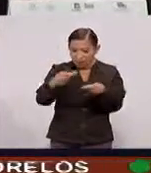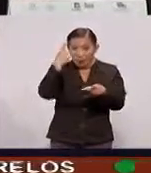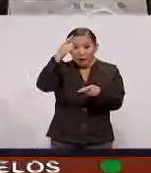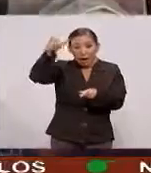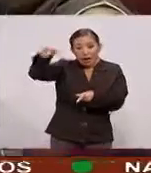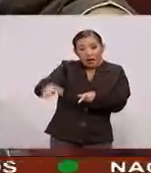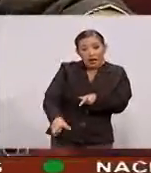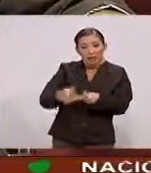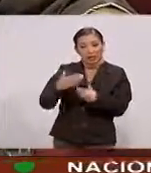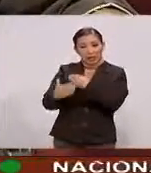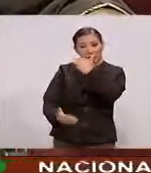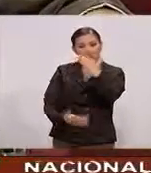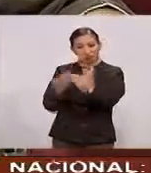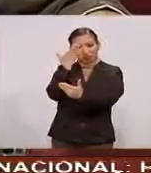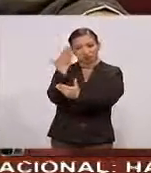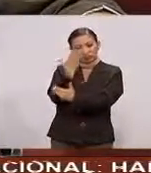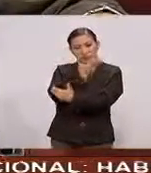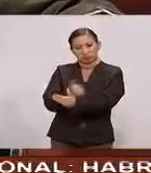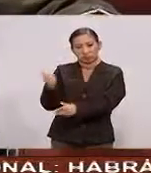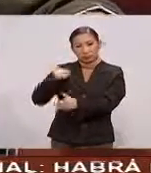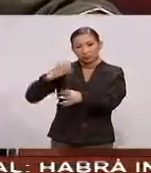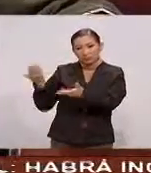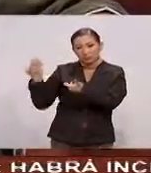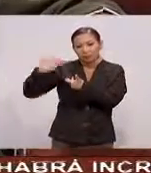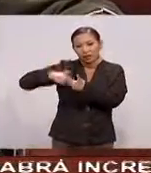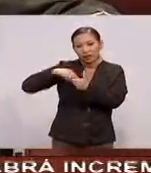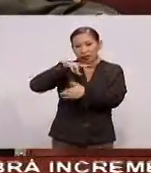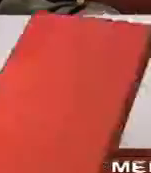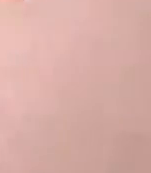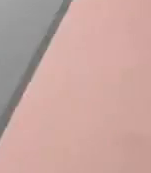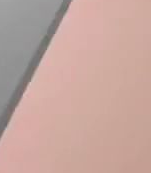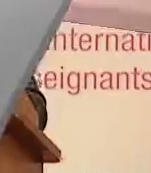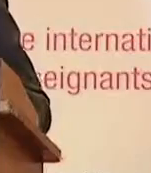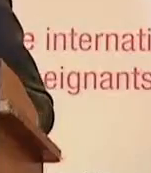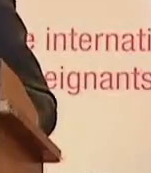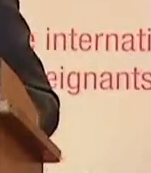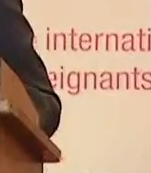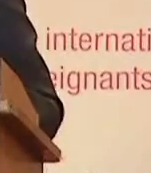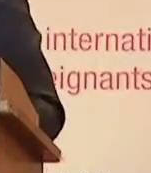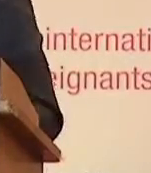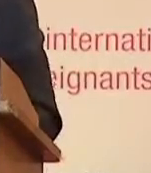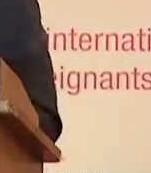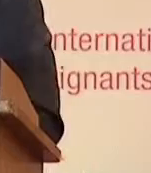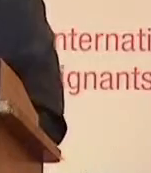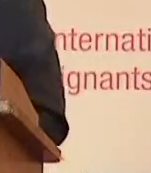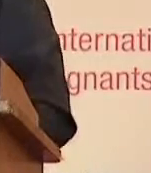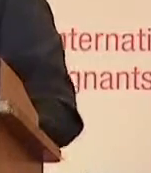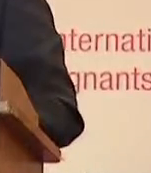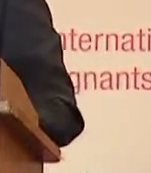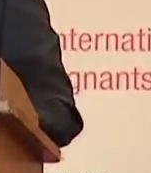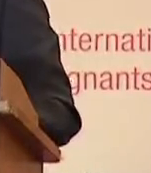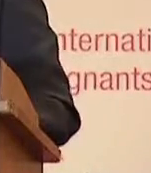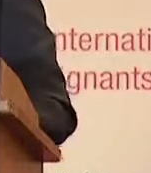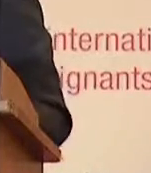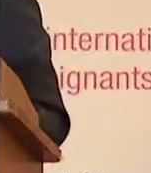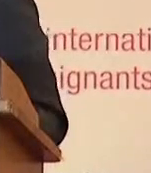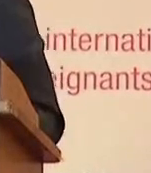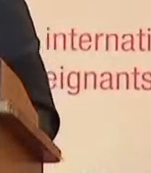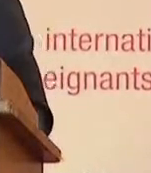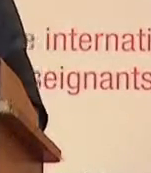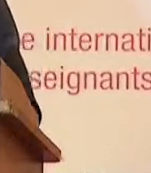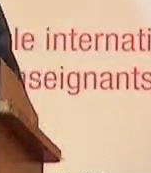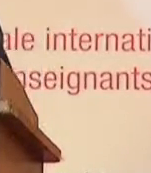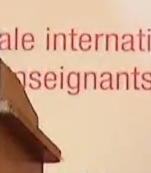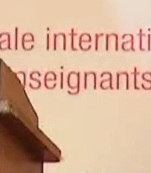formación Y desarrollo De habilidades Inclusiva e integral La reforma educativa mexicana Le ha